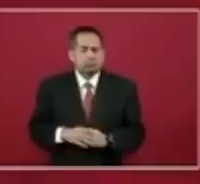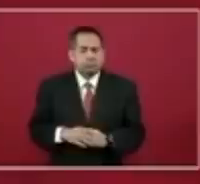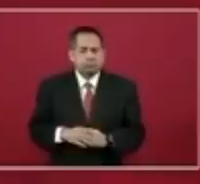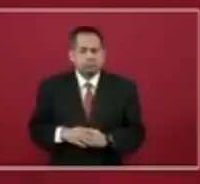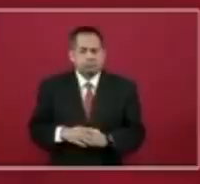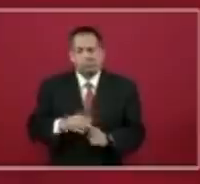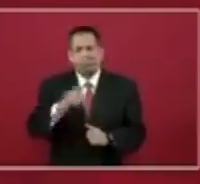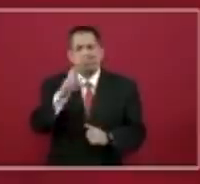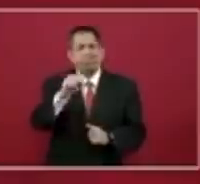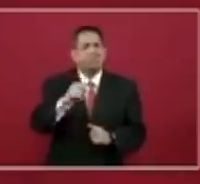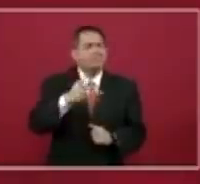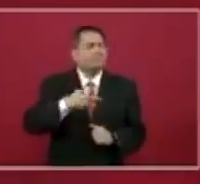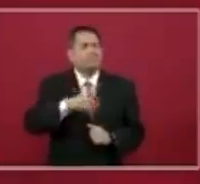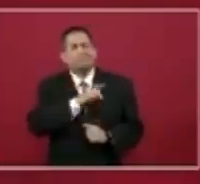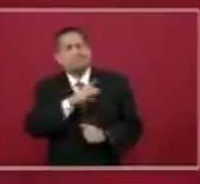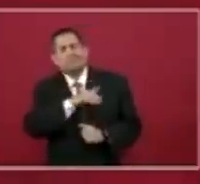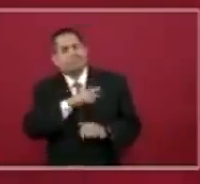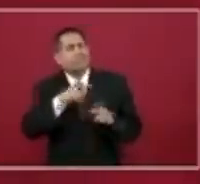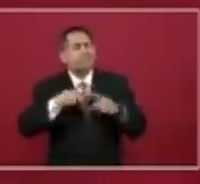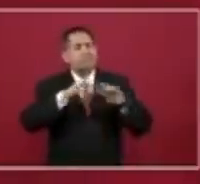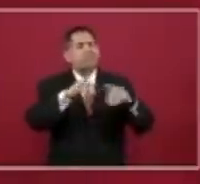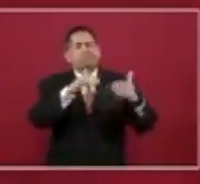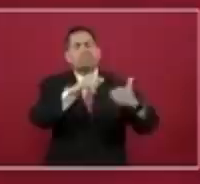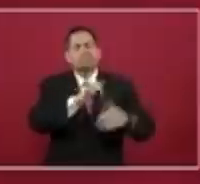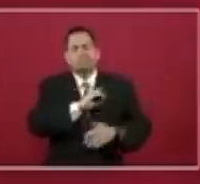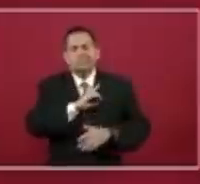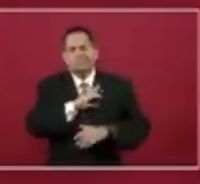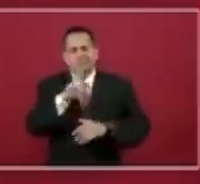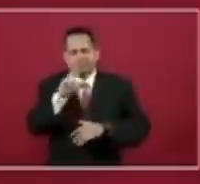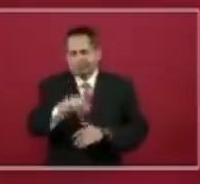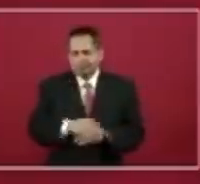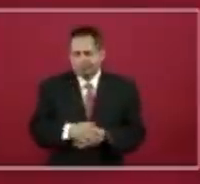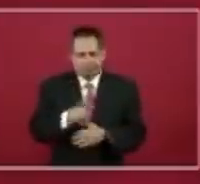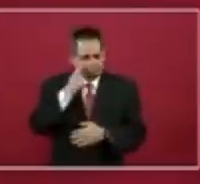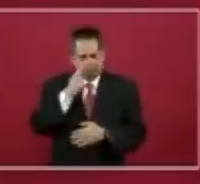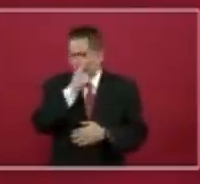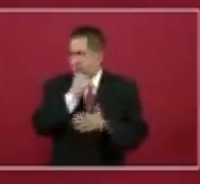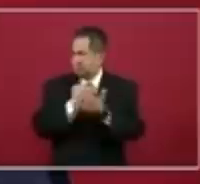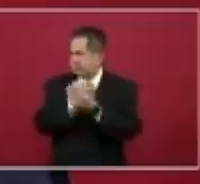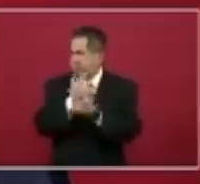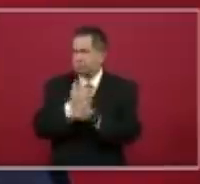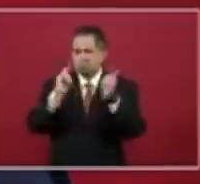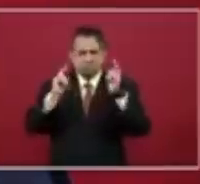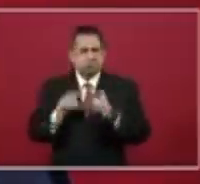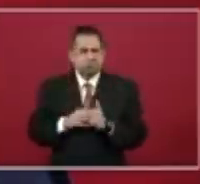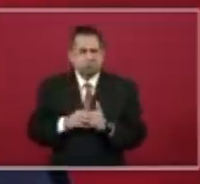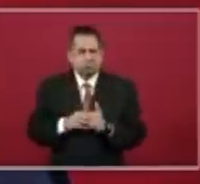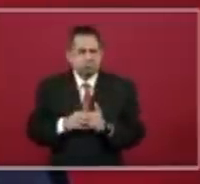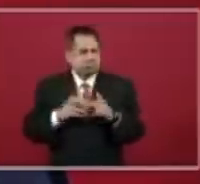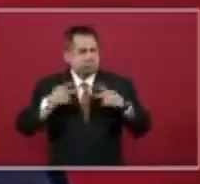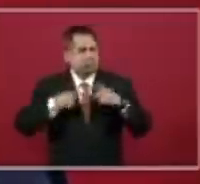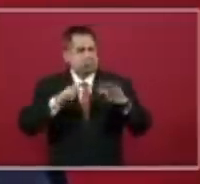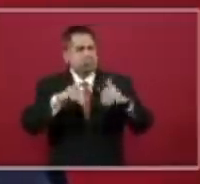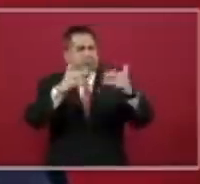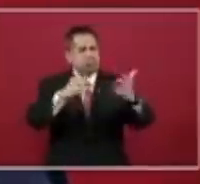que no hay que tenerle miedo a la democracia, no hay que tenerle miedo a la gente